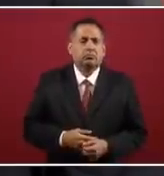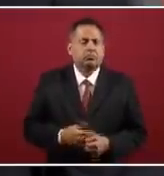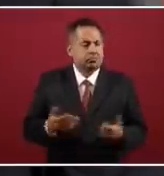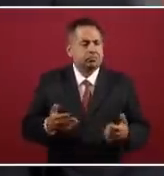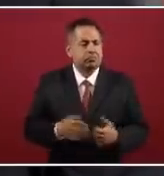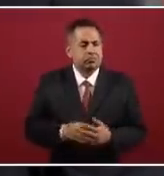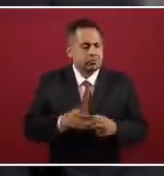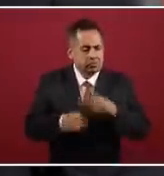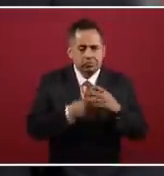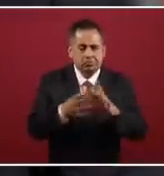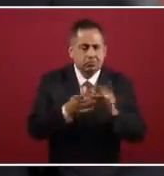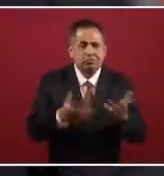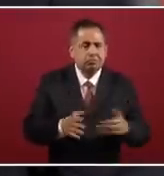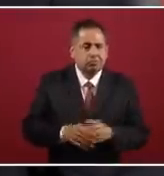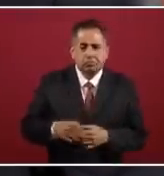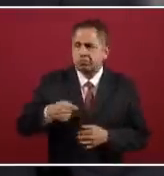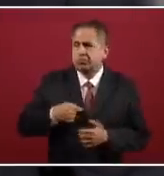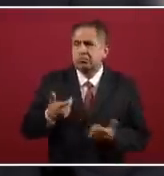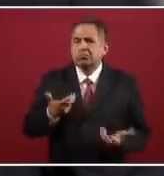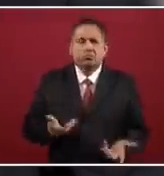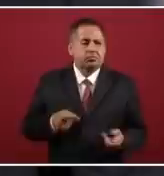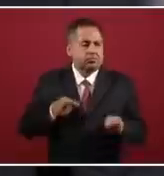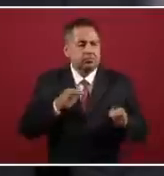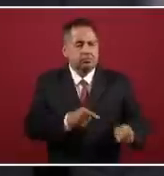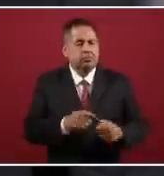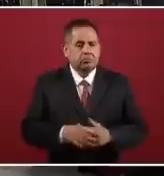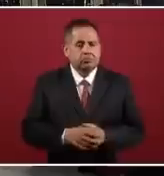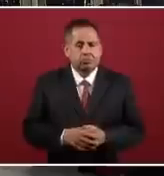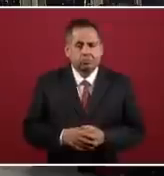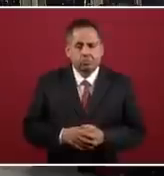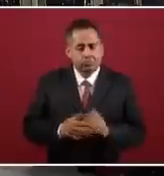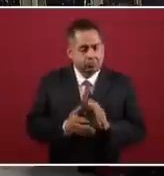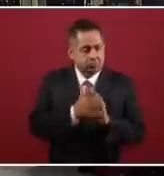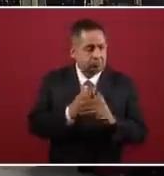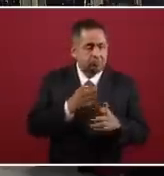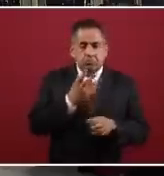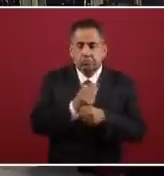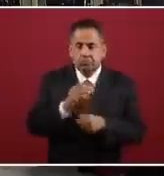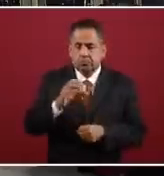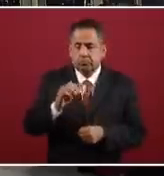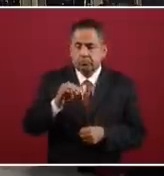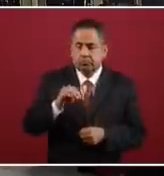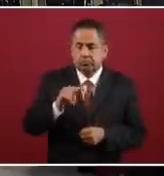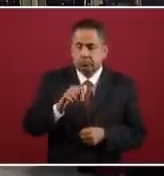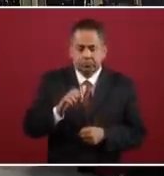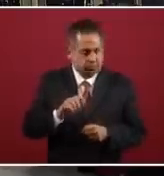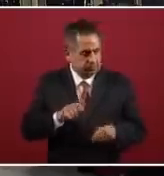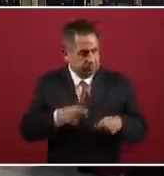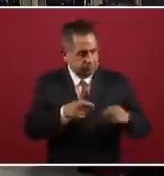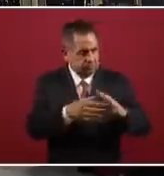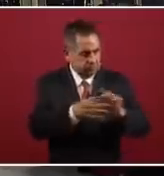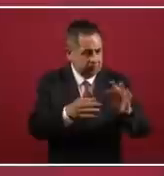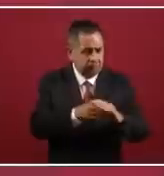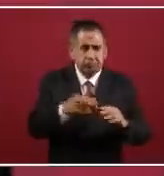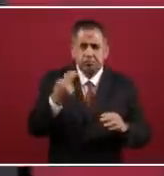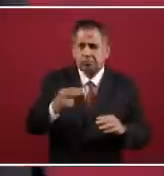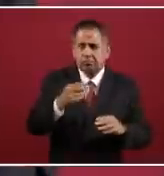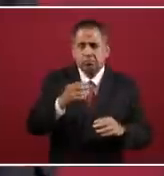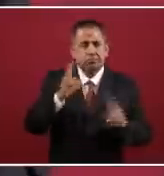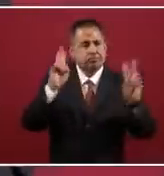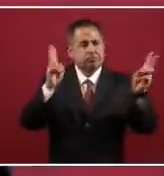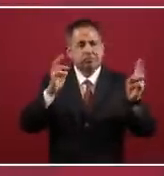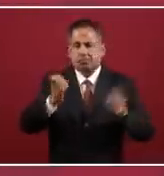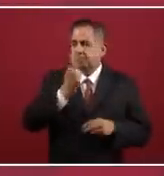Entonces, ¿qué vamos a hacer? ¿Qué estamos haciendo? Mejor dicho, se están creando los comités. Es un programa que se llama La Escuela es